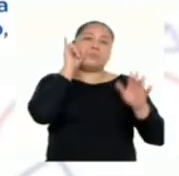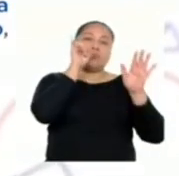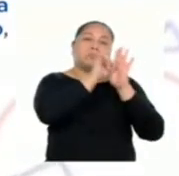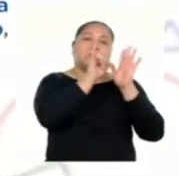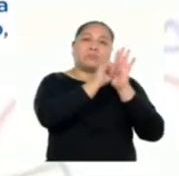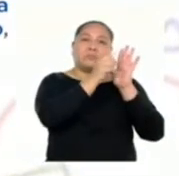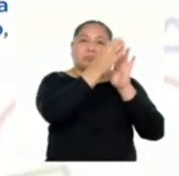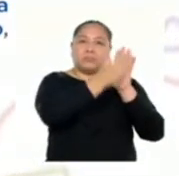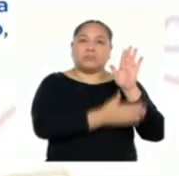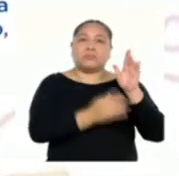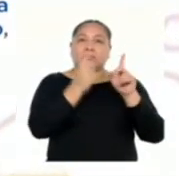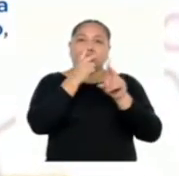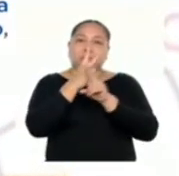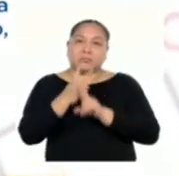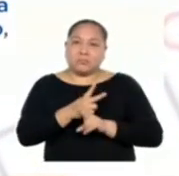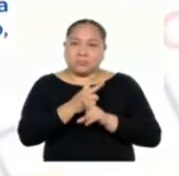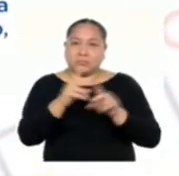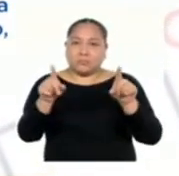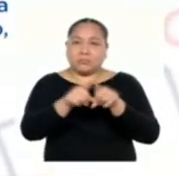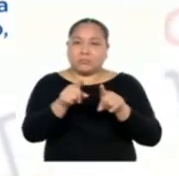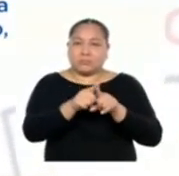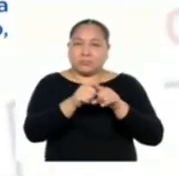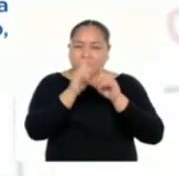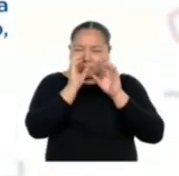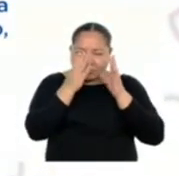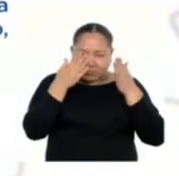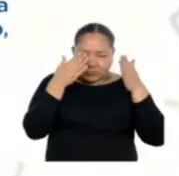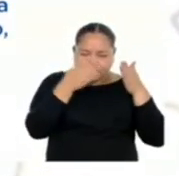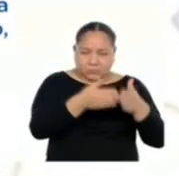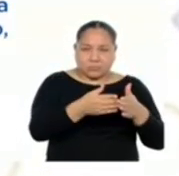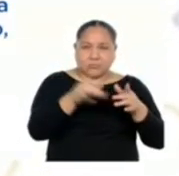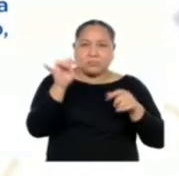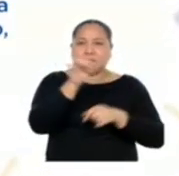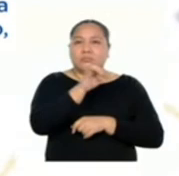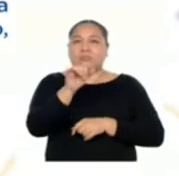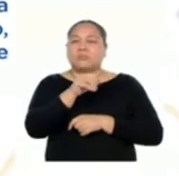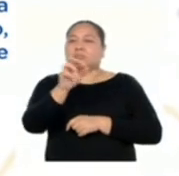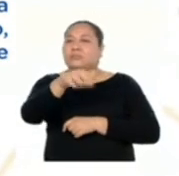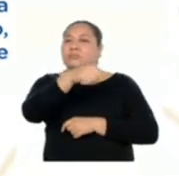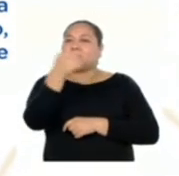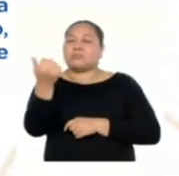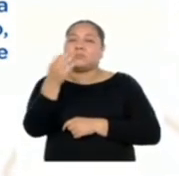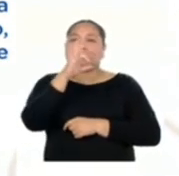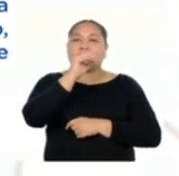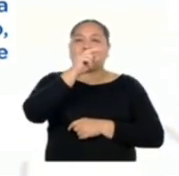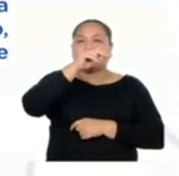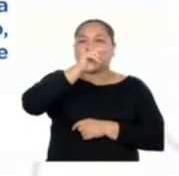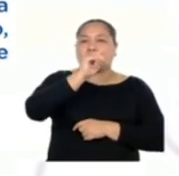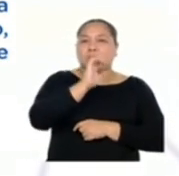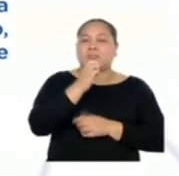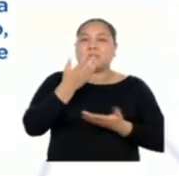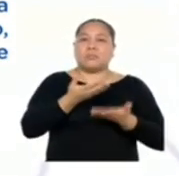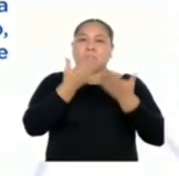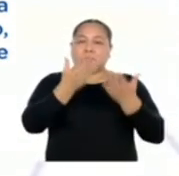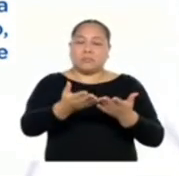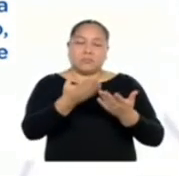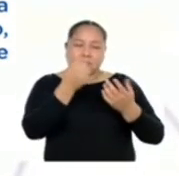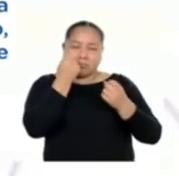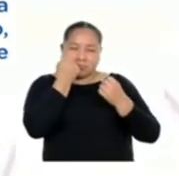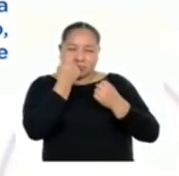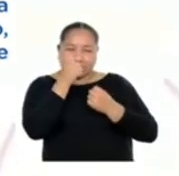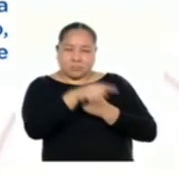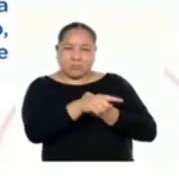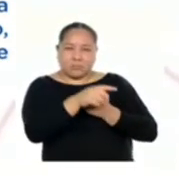con cuidado, incluso continuo, lo mismo que cualquier otro tipo de fuente para darse cuenta de